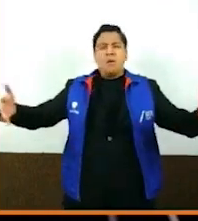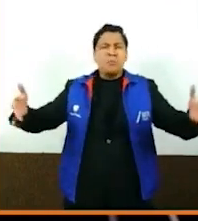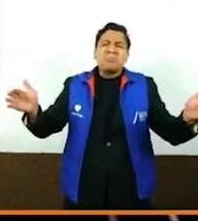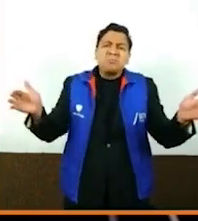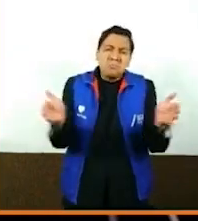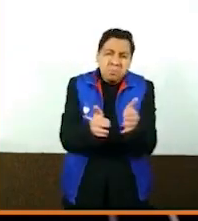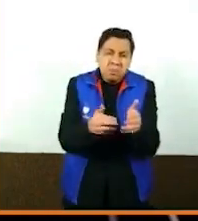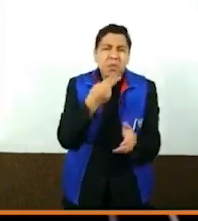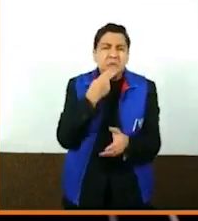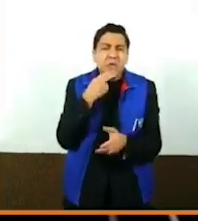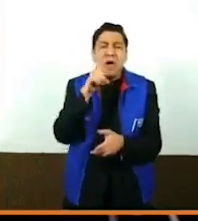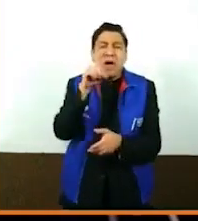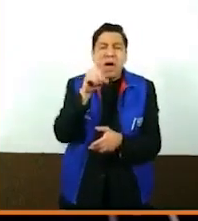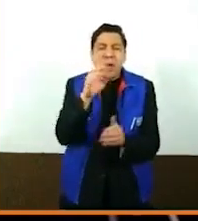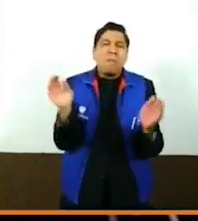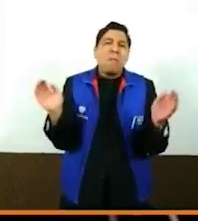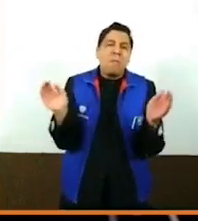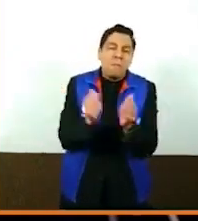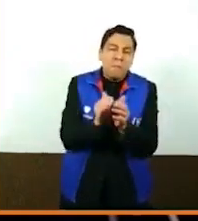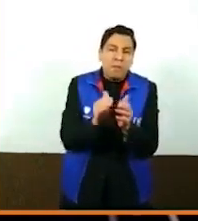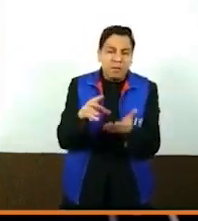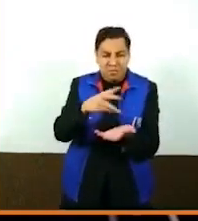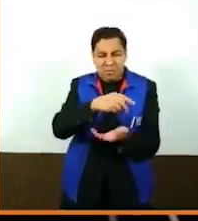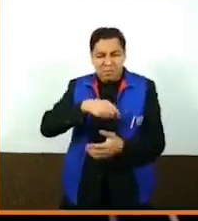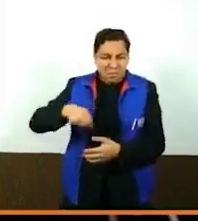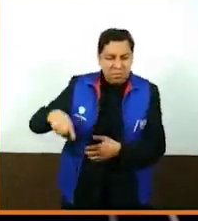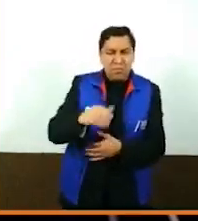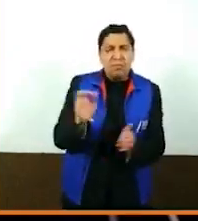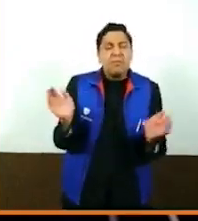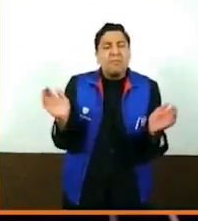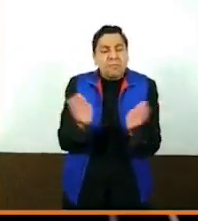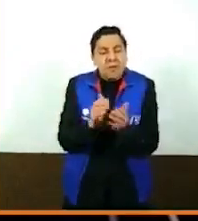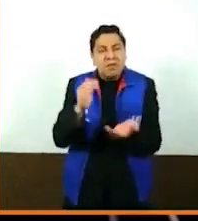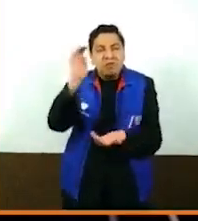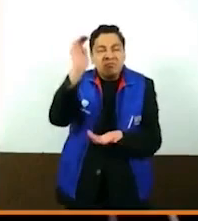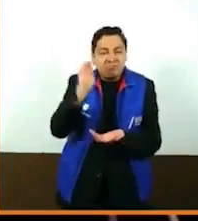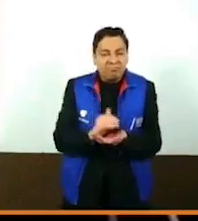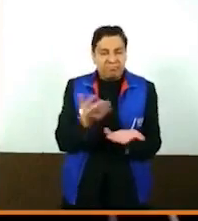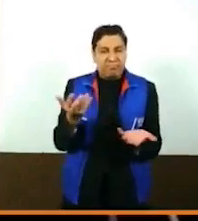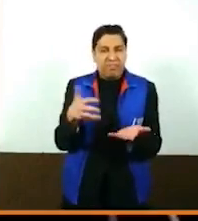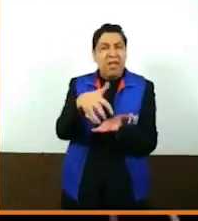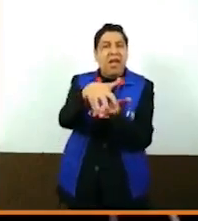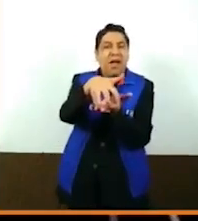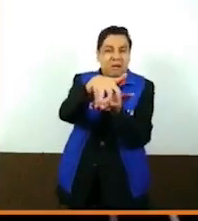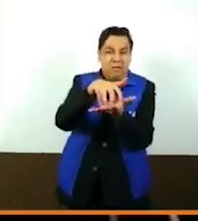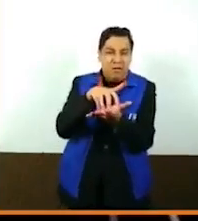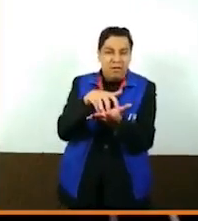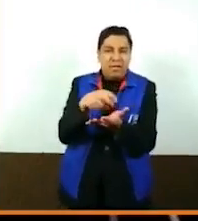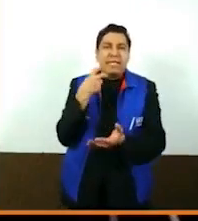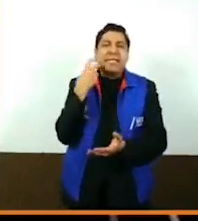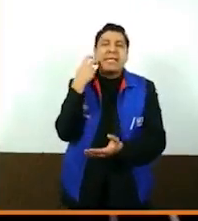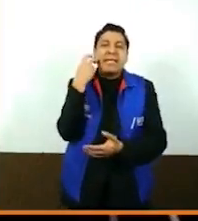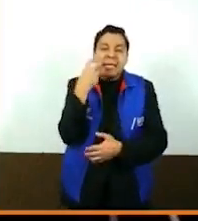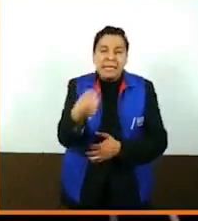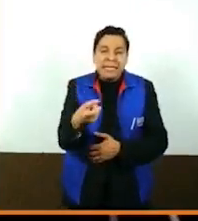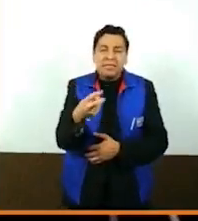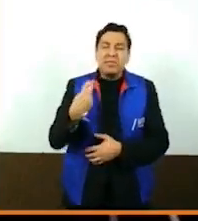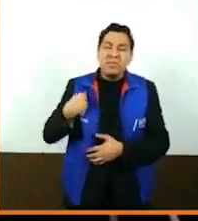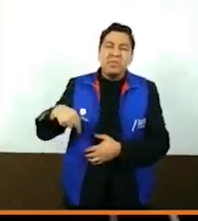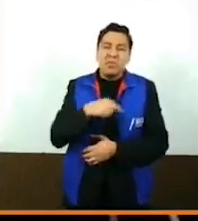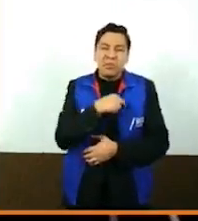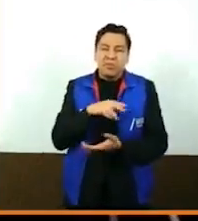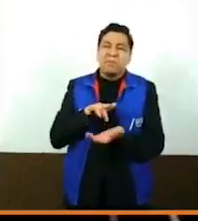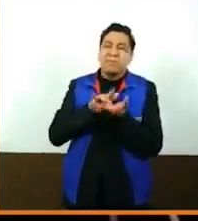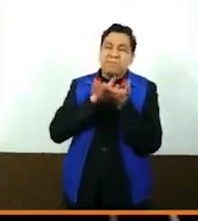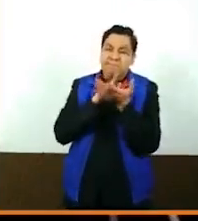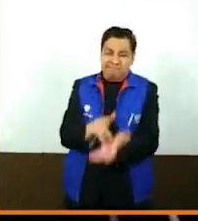con menor uso de protección de cultivo, es decir, plaguicidas. Eso es lo que está en el corazón de la compañía y eso es lo que